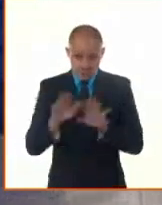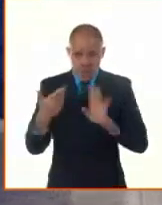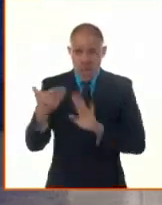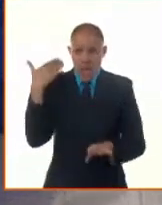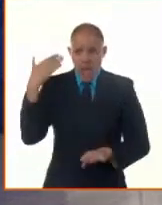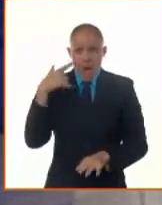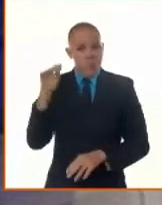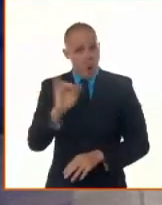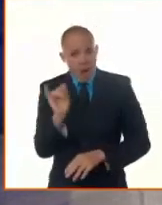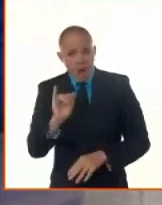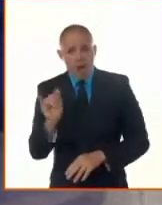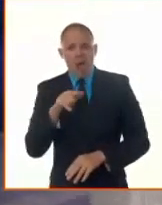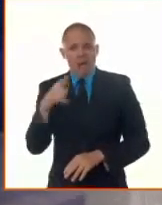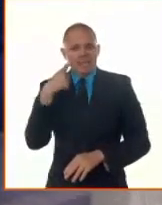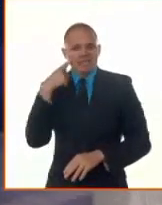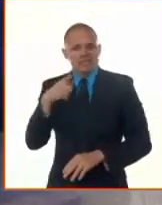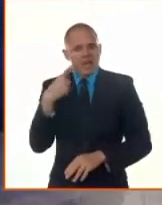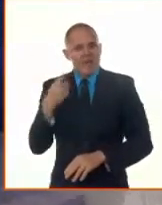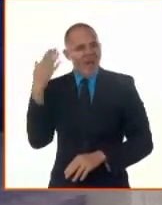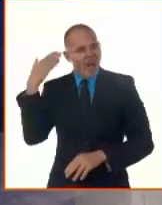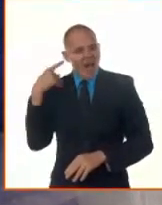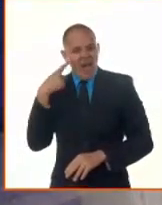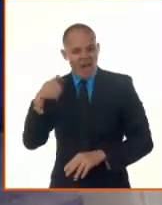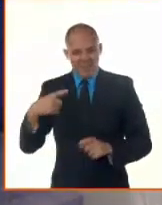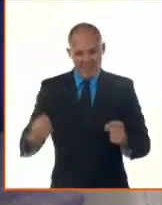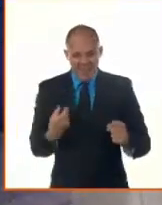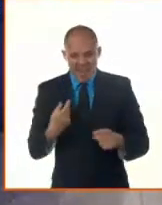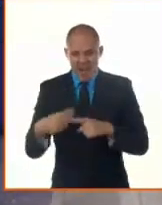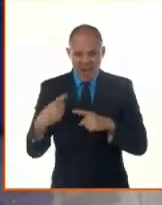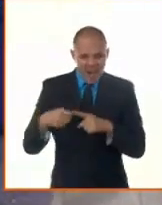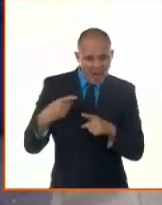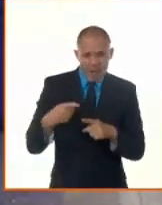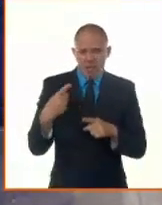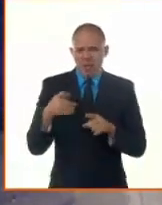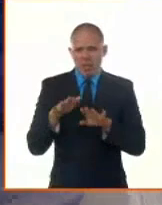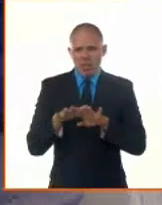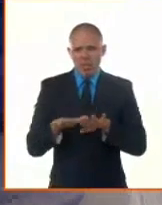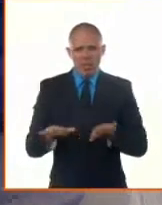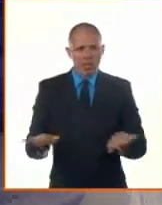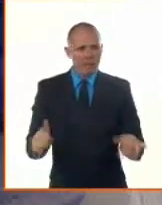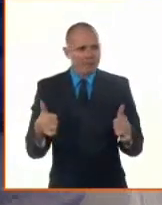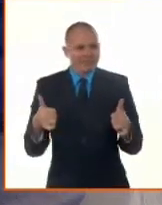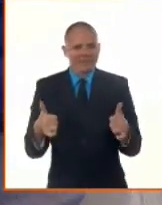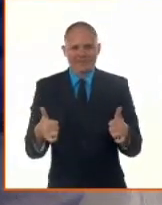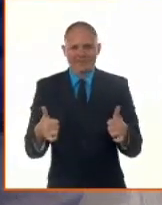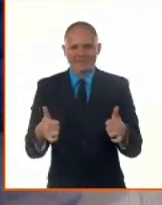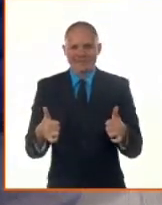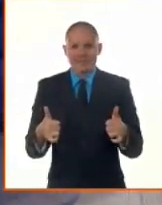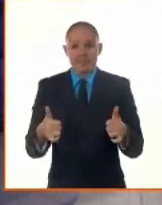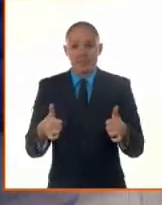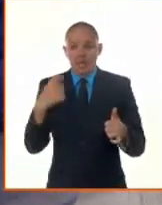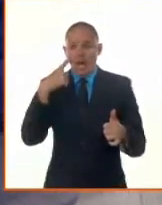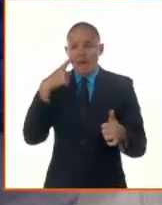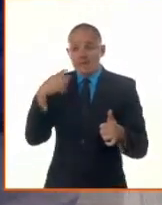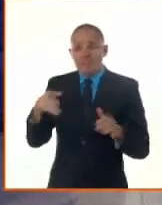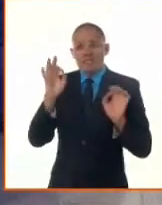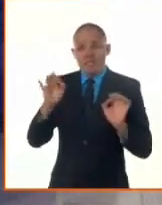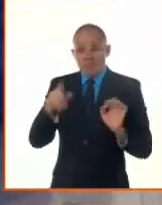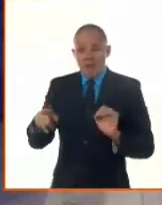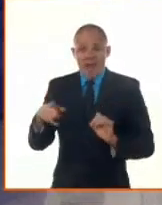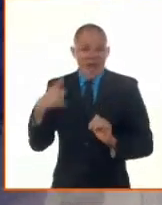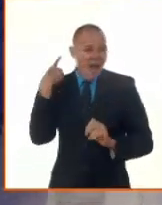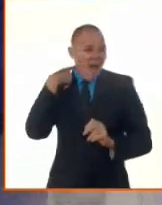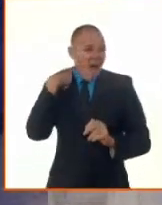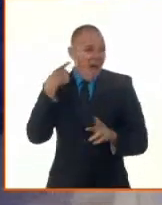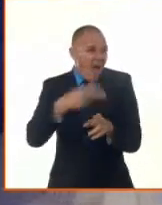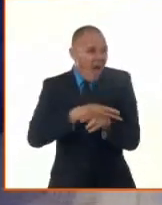en Siria por ejemplo en yemen y que de pronto las dos potencias regionales históricas se sienten a mano de China a manos de